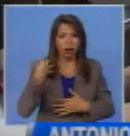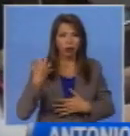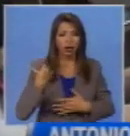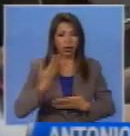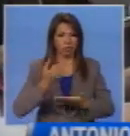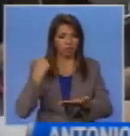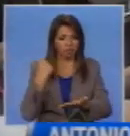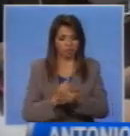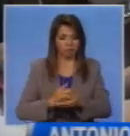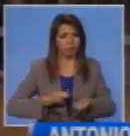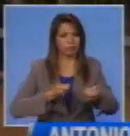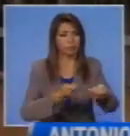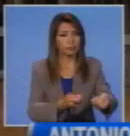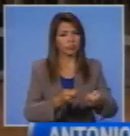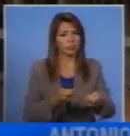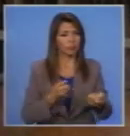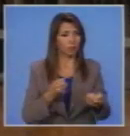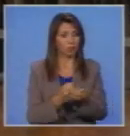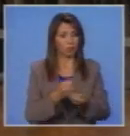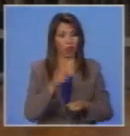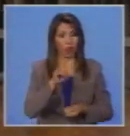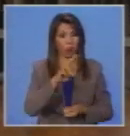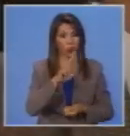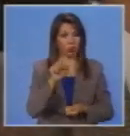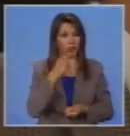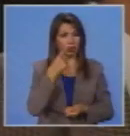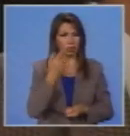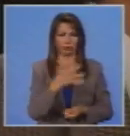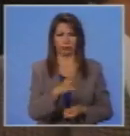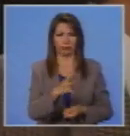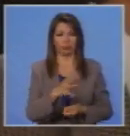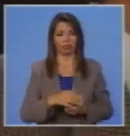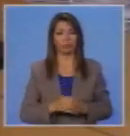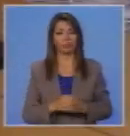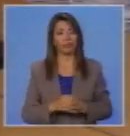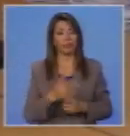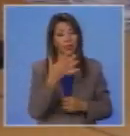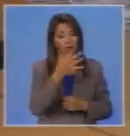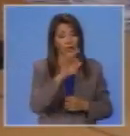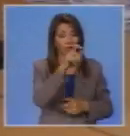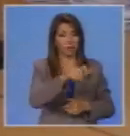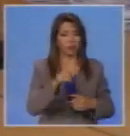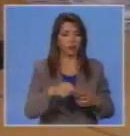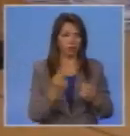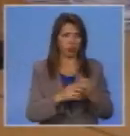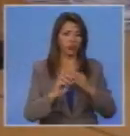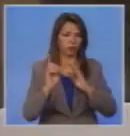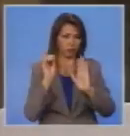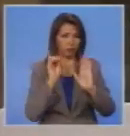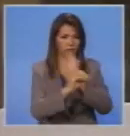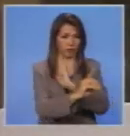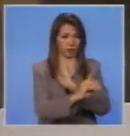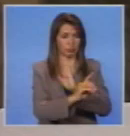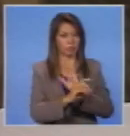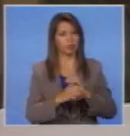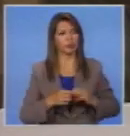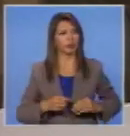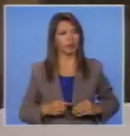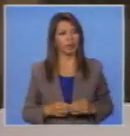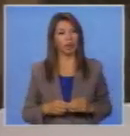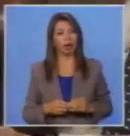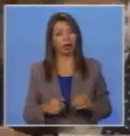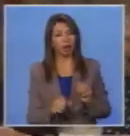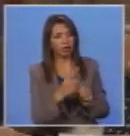a favor del señor Dussac. Uno a uno, los abogados de los 19 procesados y acusados por el fiscal en el